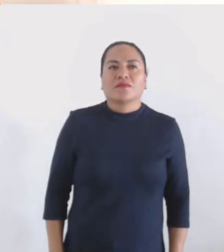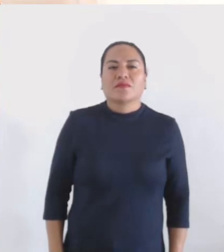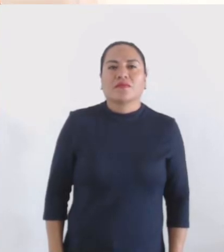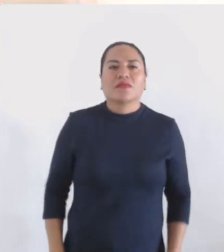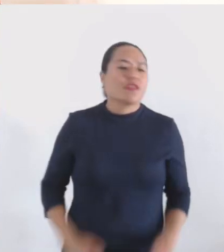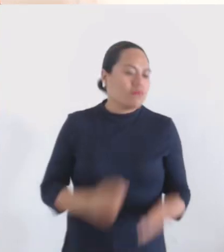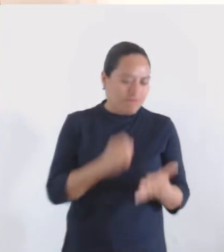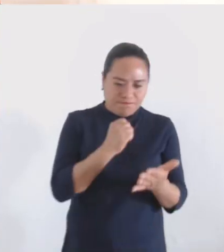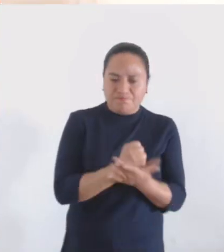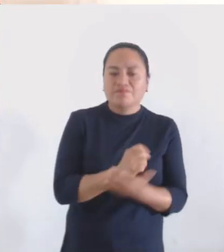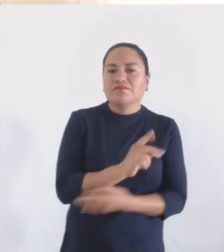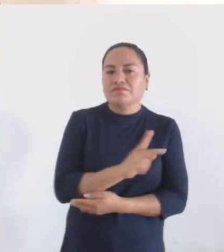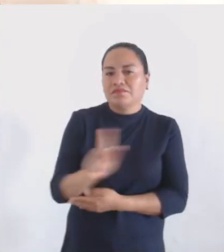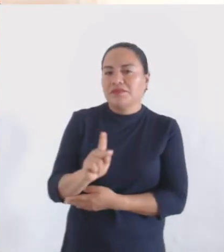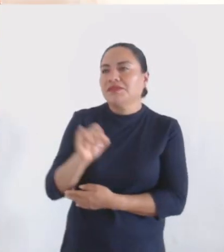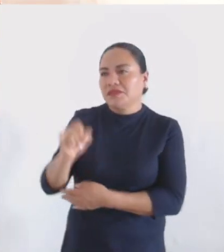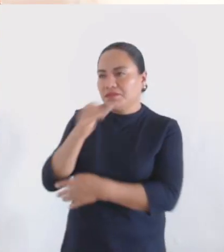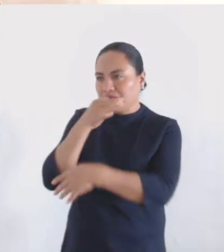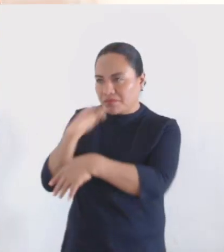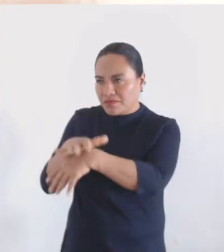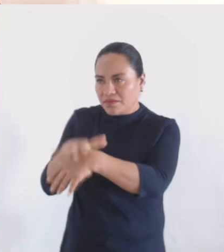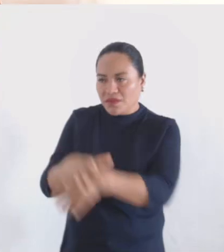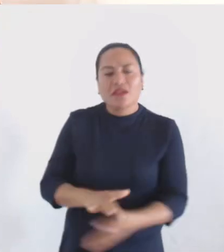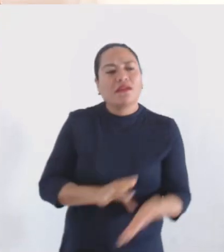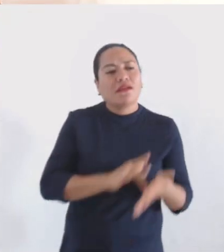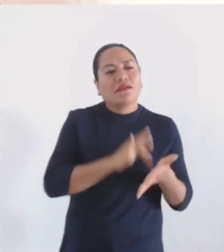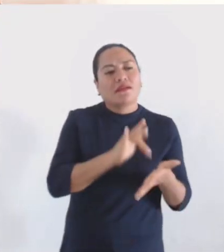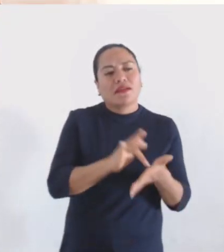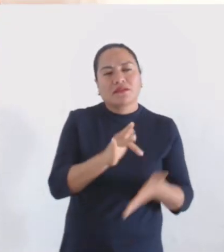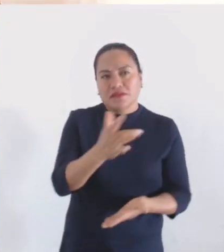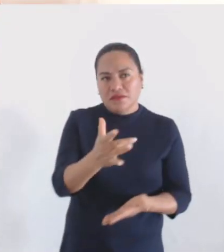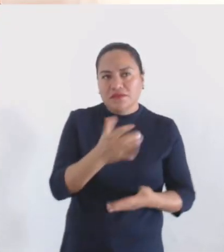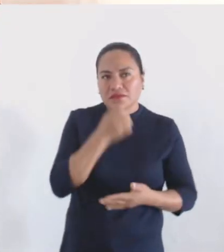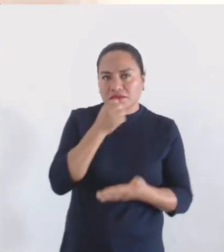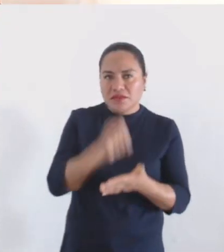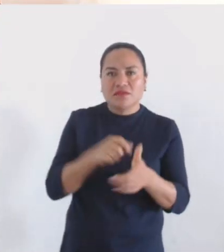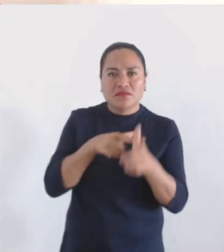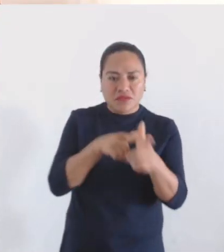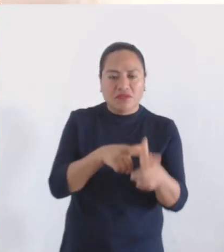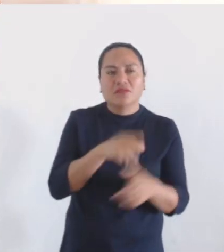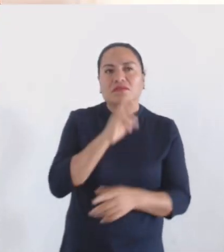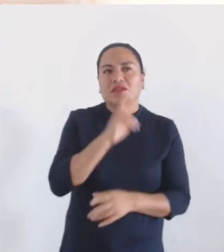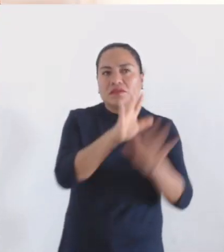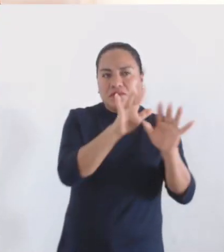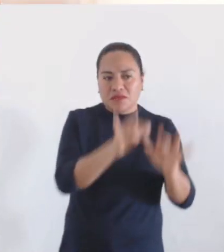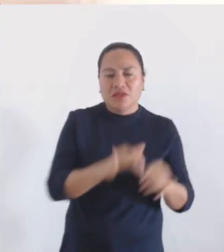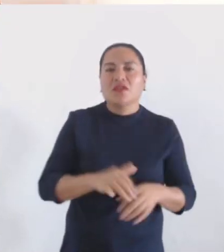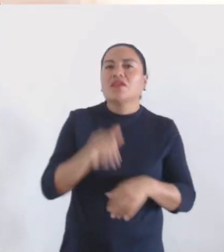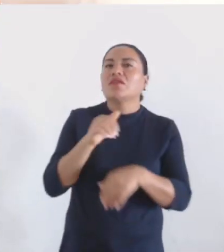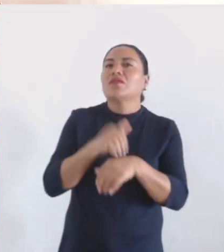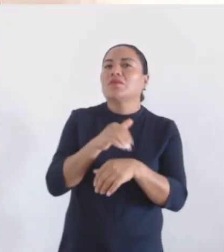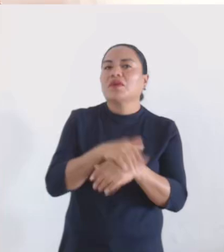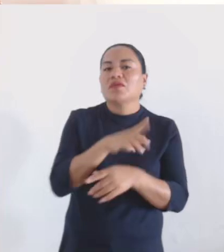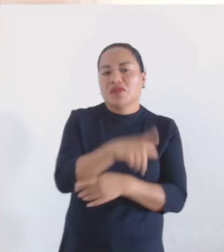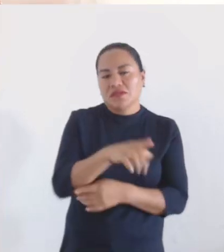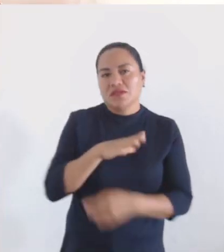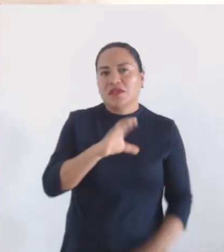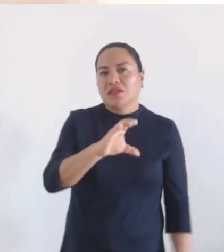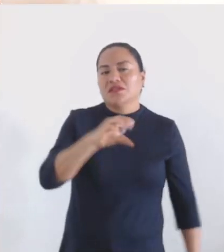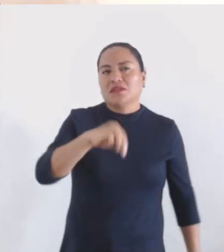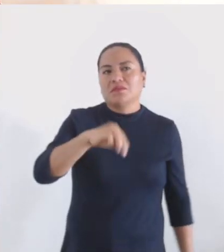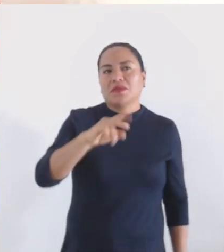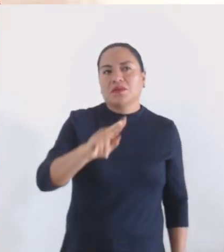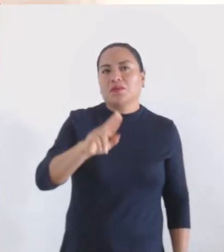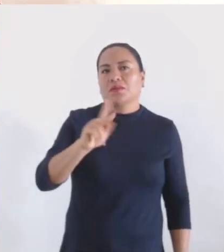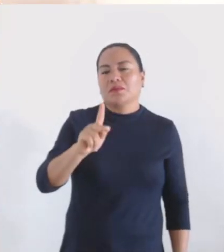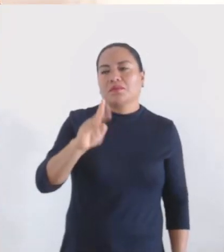Aprobado por unanimidad de los presentes. Gracias. Secretaría de Cuenta con el siguiente dictamen, por favor. El siguiente dictamen es con números CMY